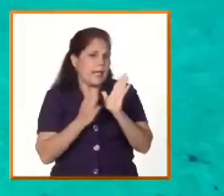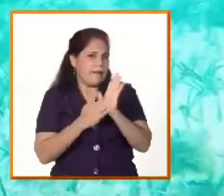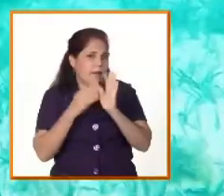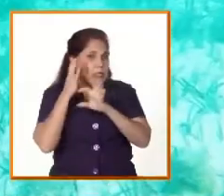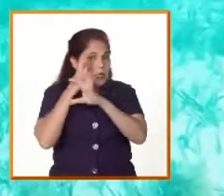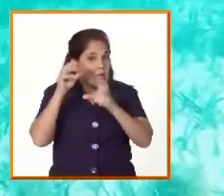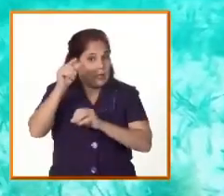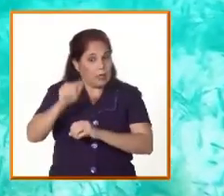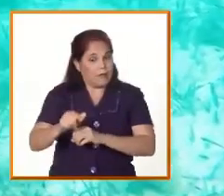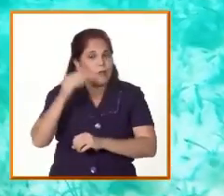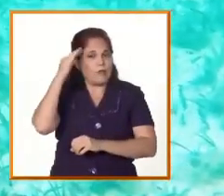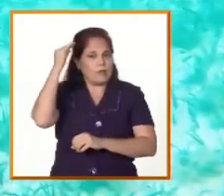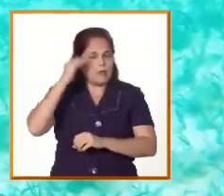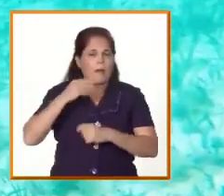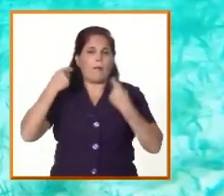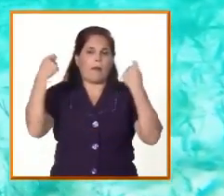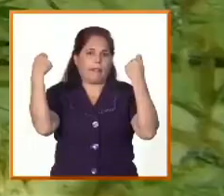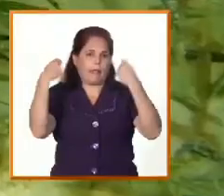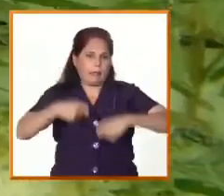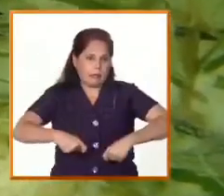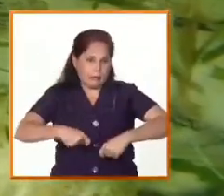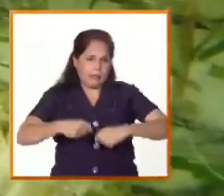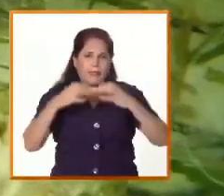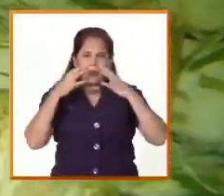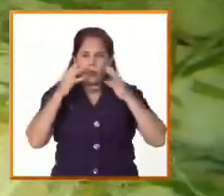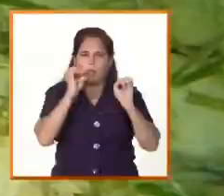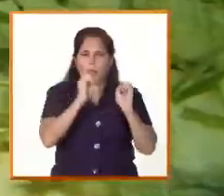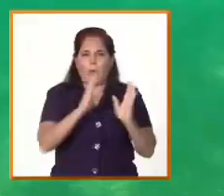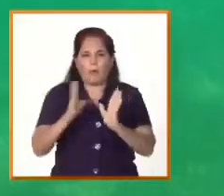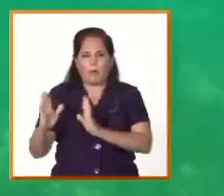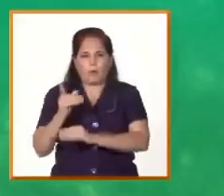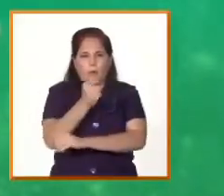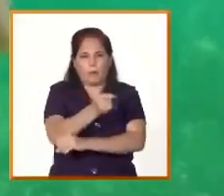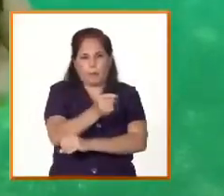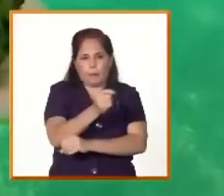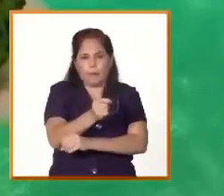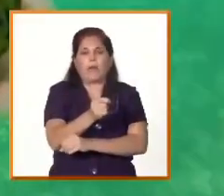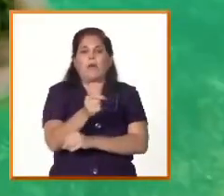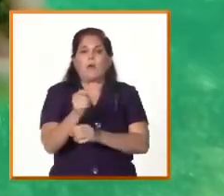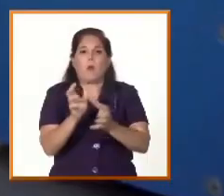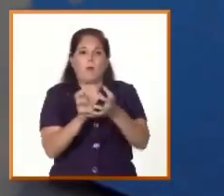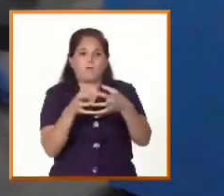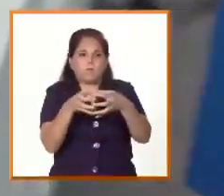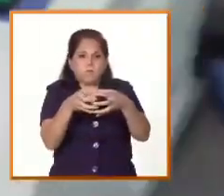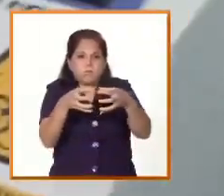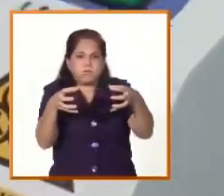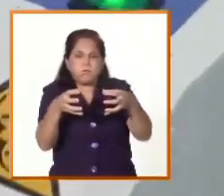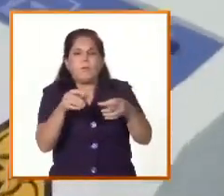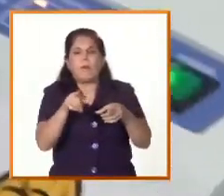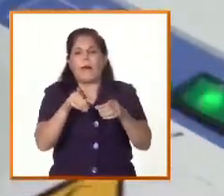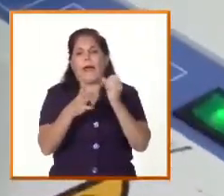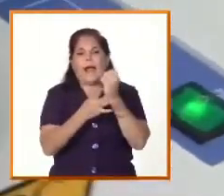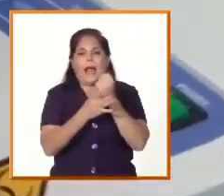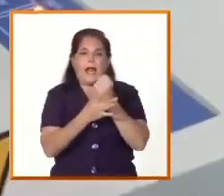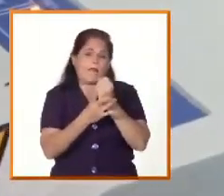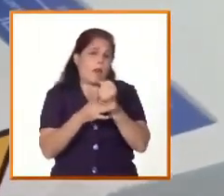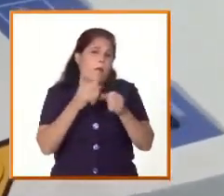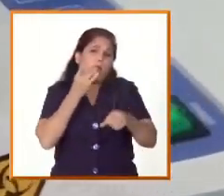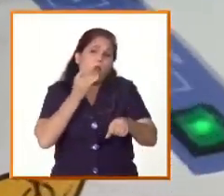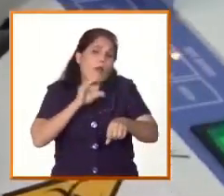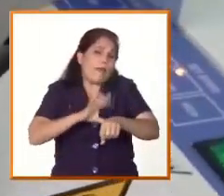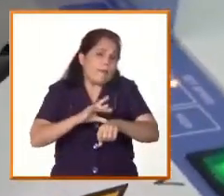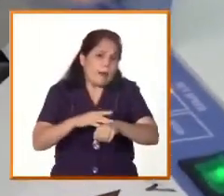necesarias para la toma de decisiones en materia de ordenamiento pesquero cultivos marinos y gestión de enfermedades de organismos